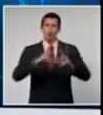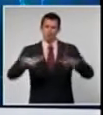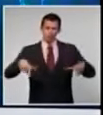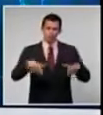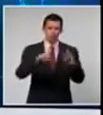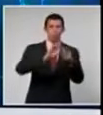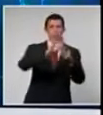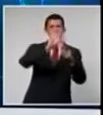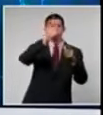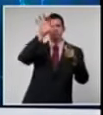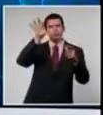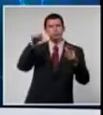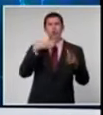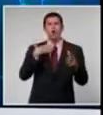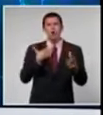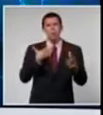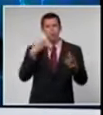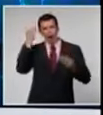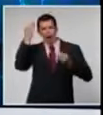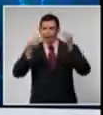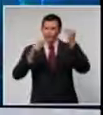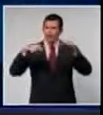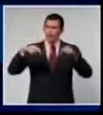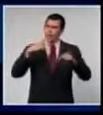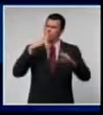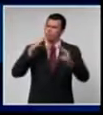Valido tiene el análisis. Buenas noches, Diana.